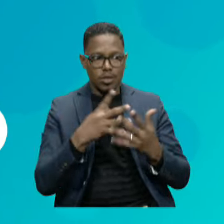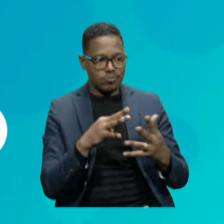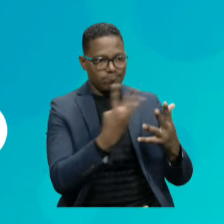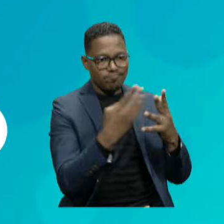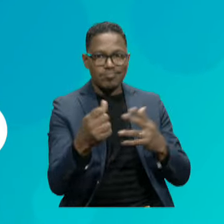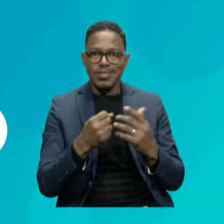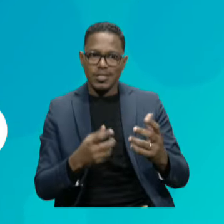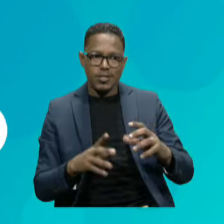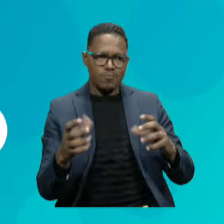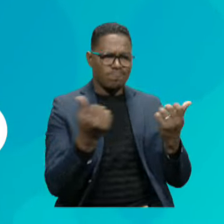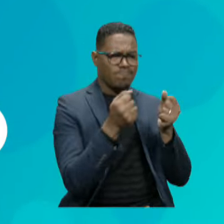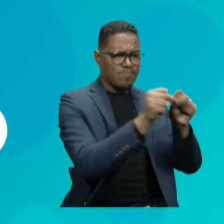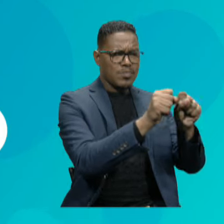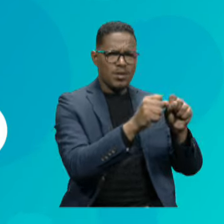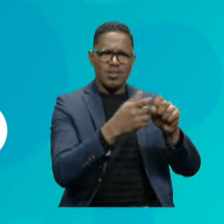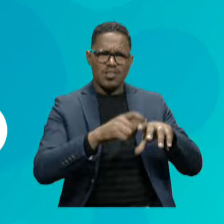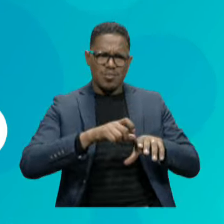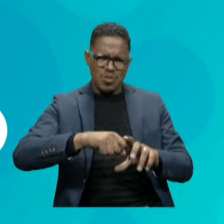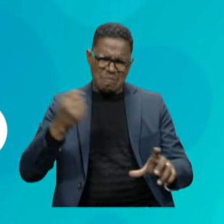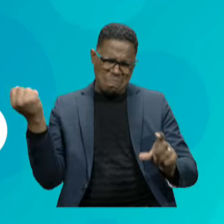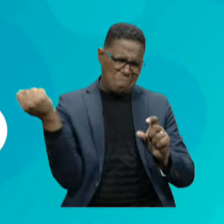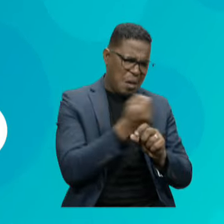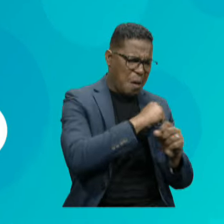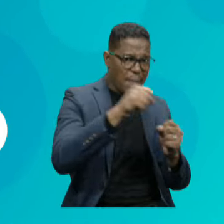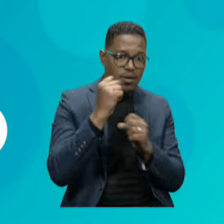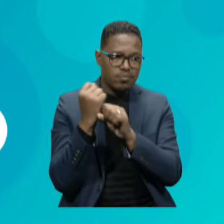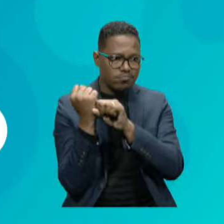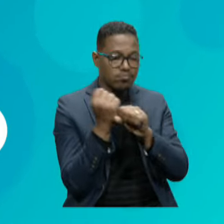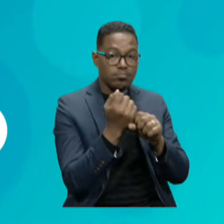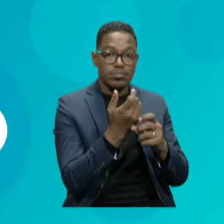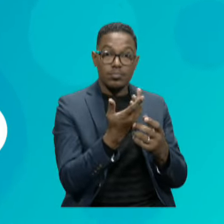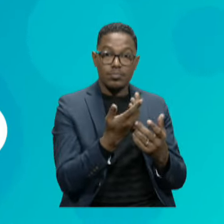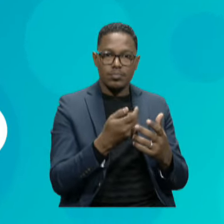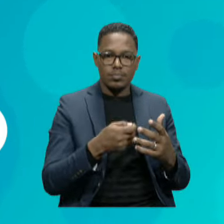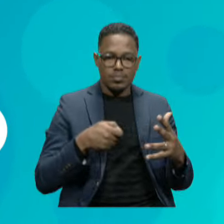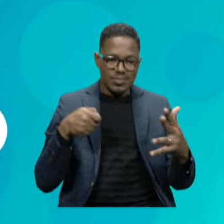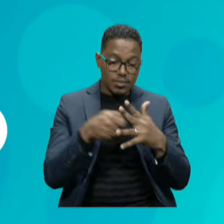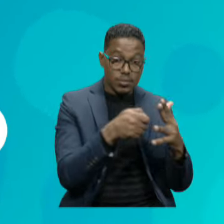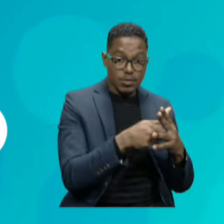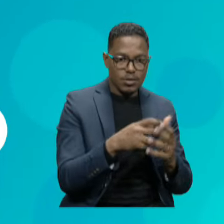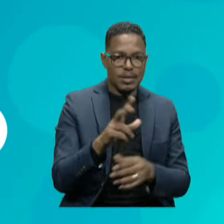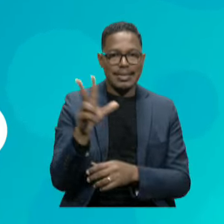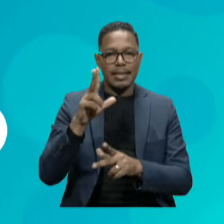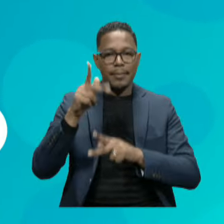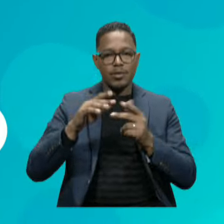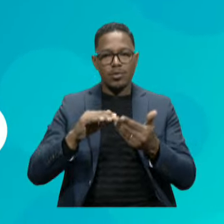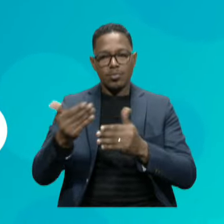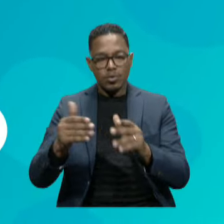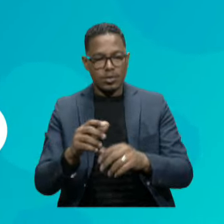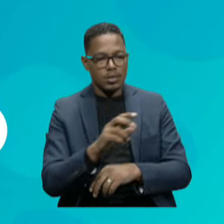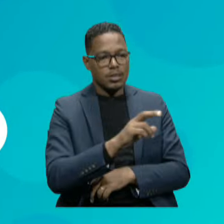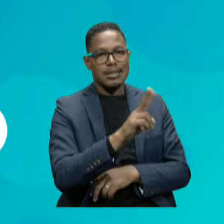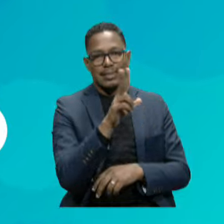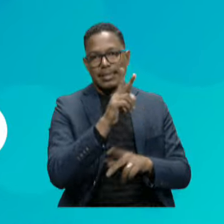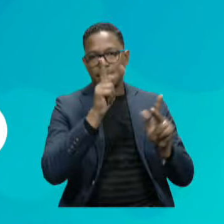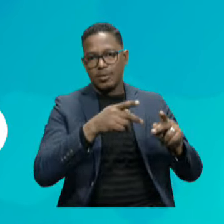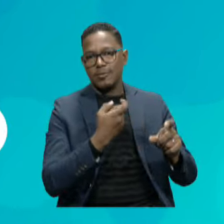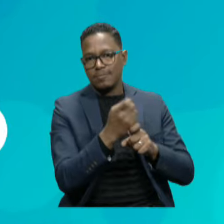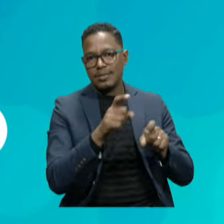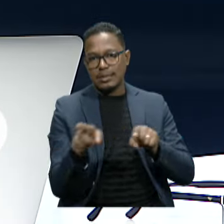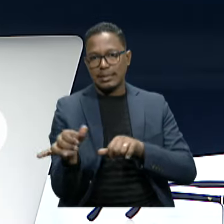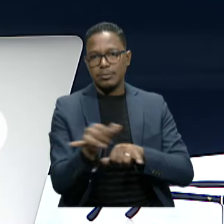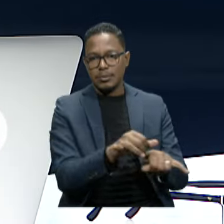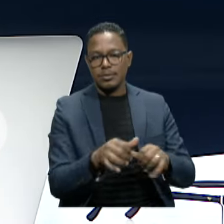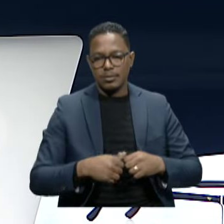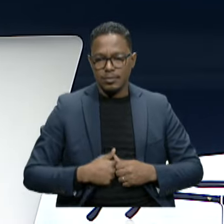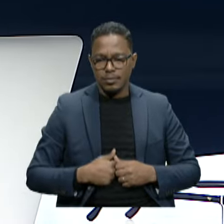blancas de fabricación casera. El hecho ha dejado al menos 3 muertos e igual cantidad de heridos. Tendremos más